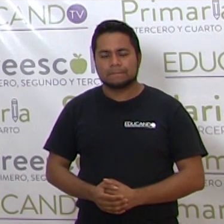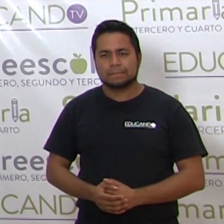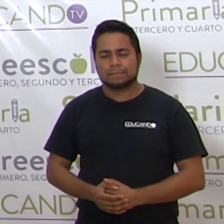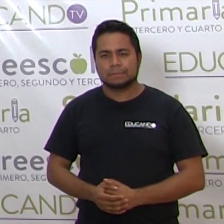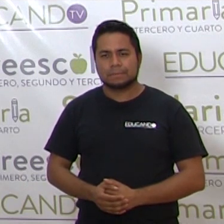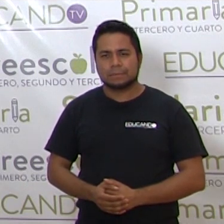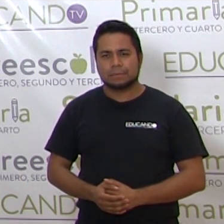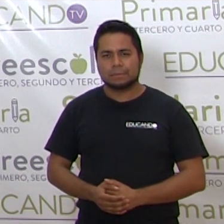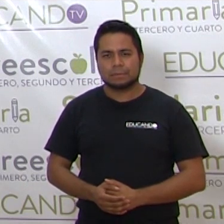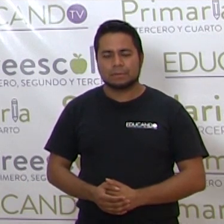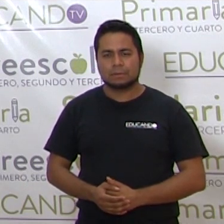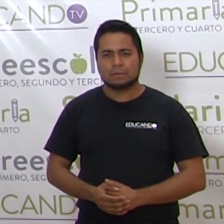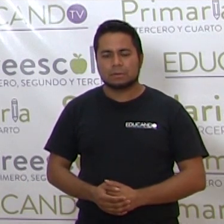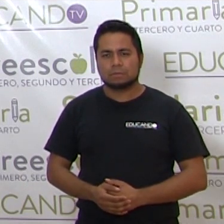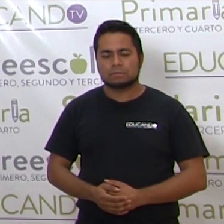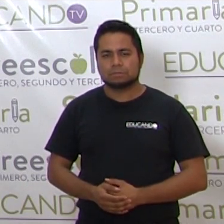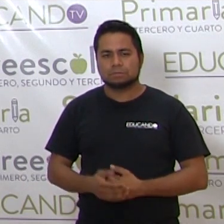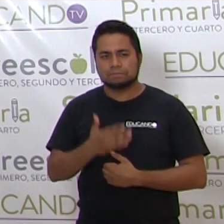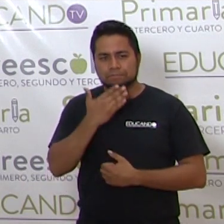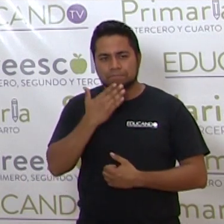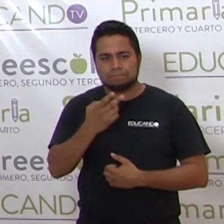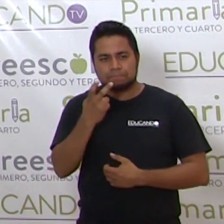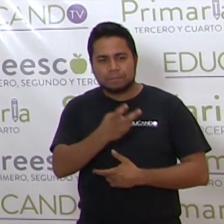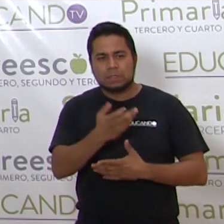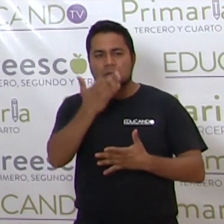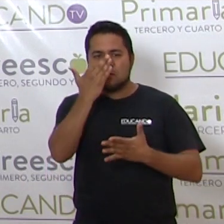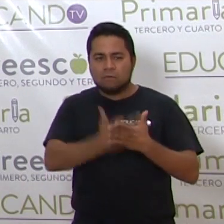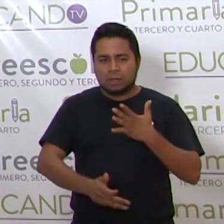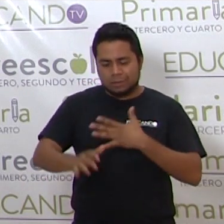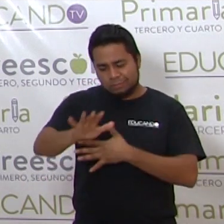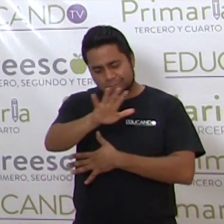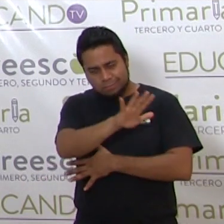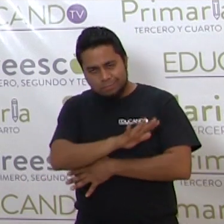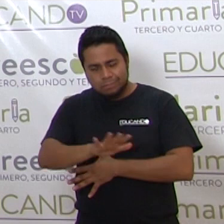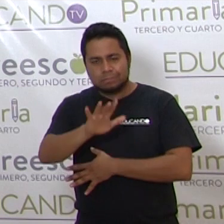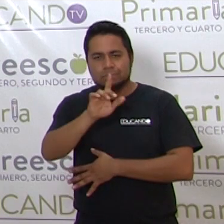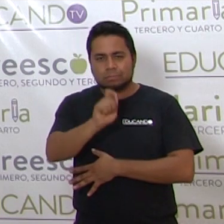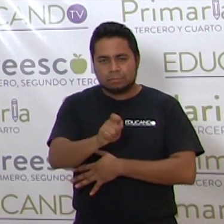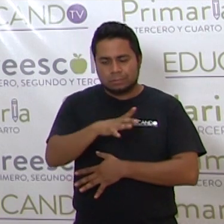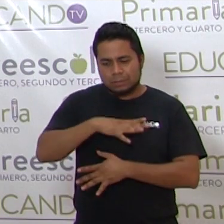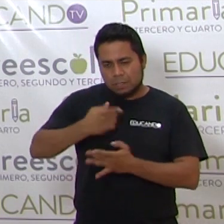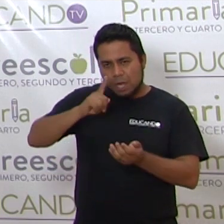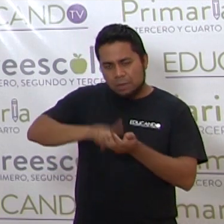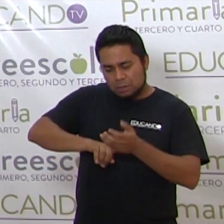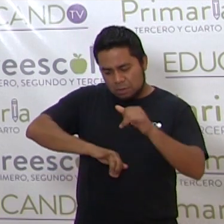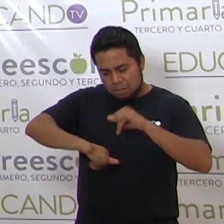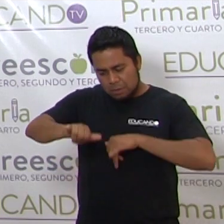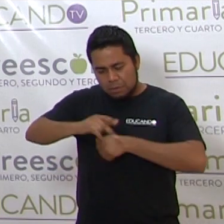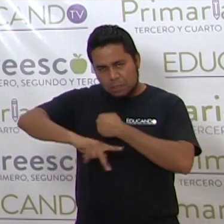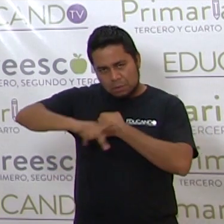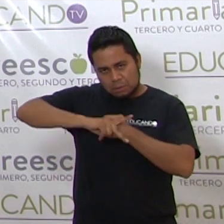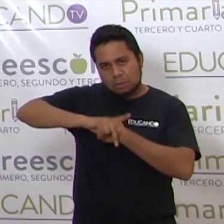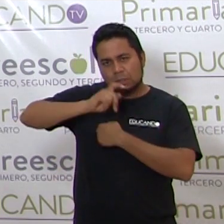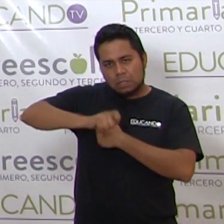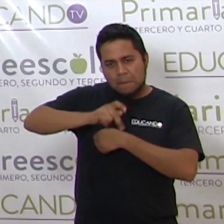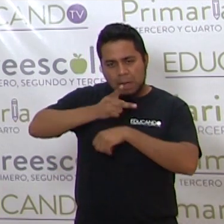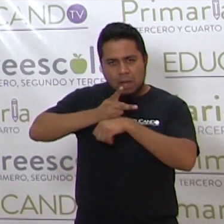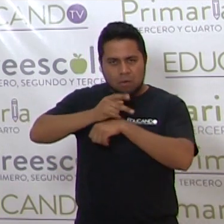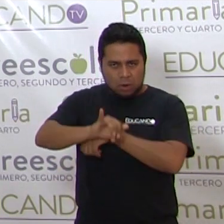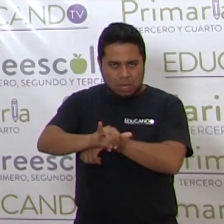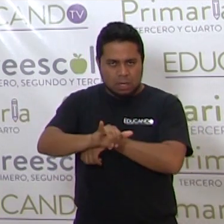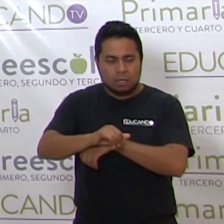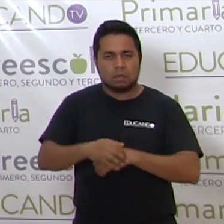pues bien nos falta esta zona que comprende aquí en el mapa a paraguay